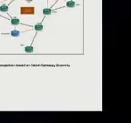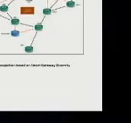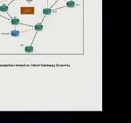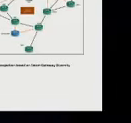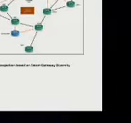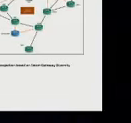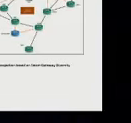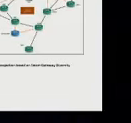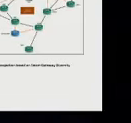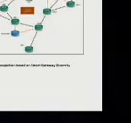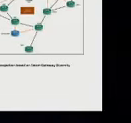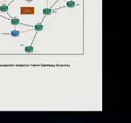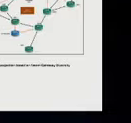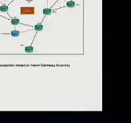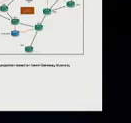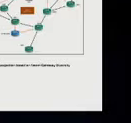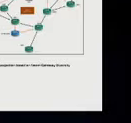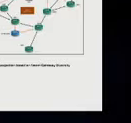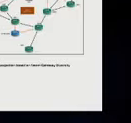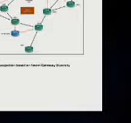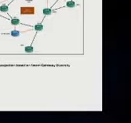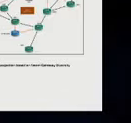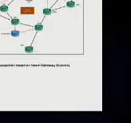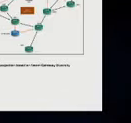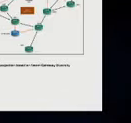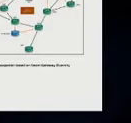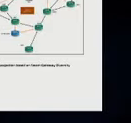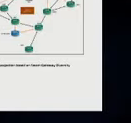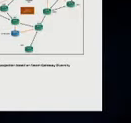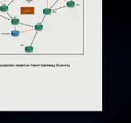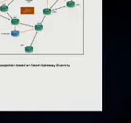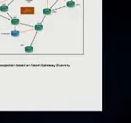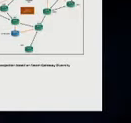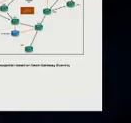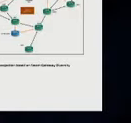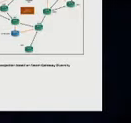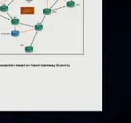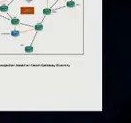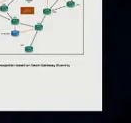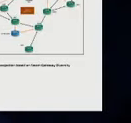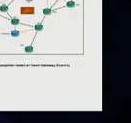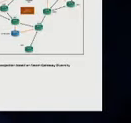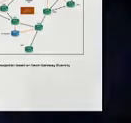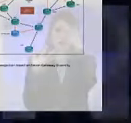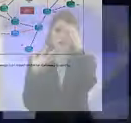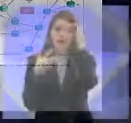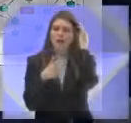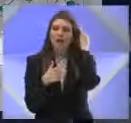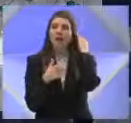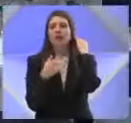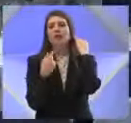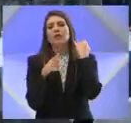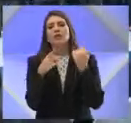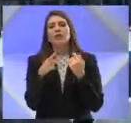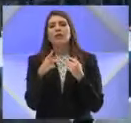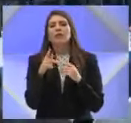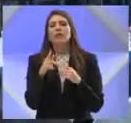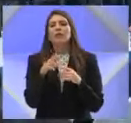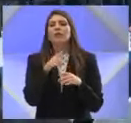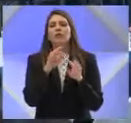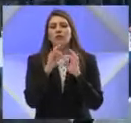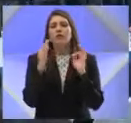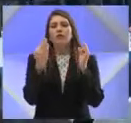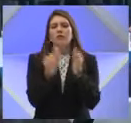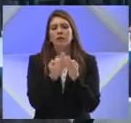modulación variable adaptiva sino también vamos a optimizar con las técnicas de